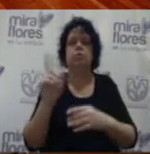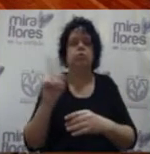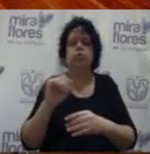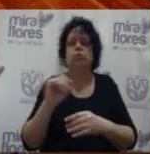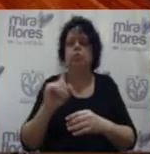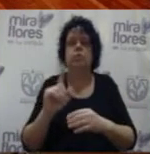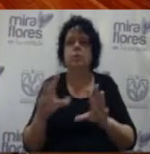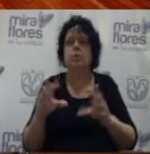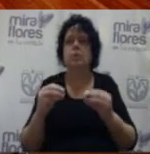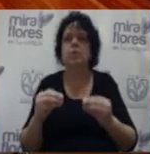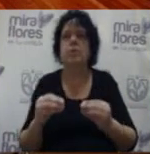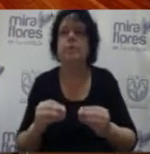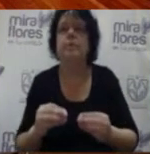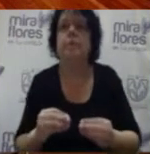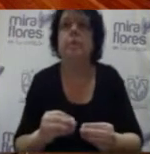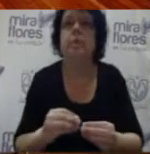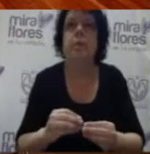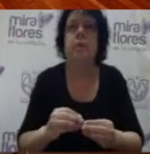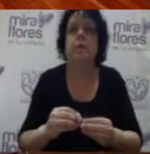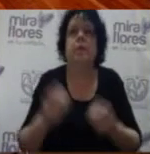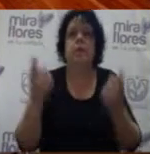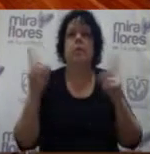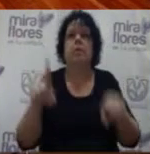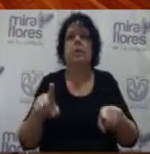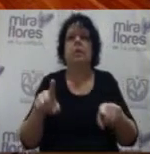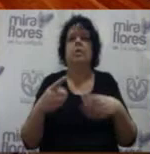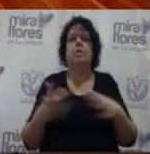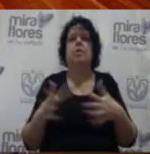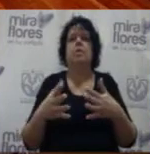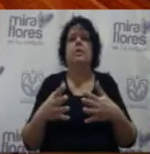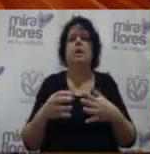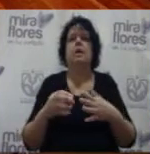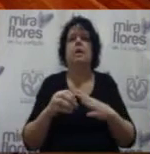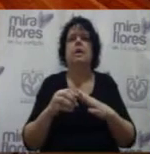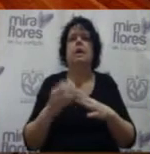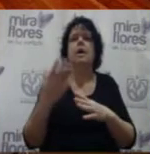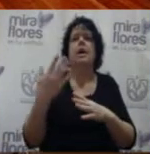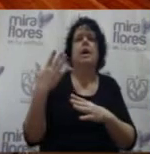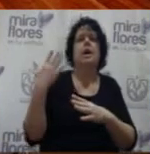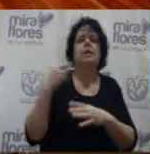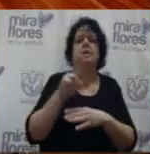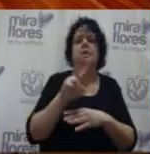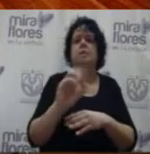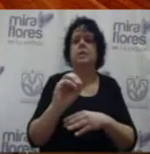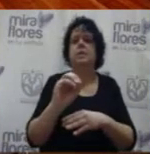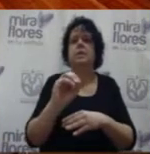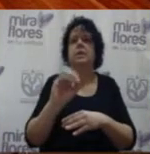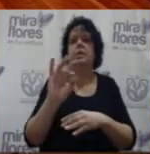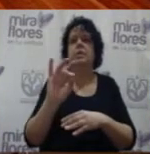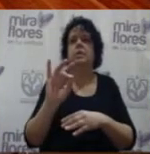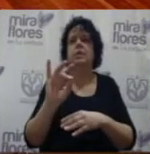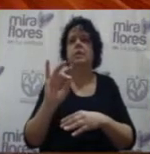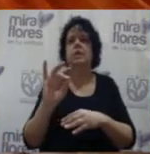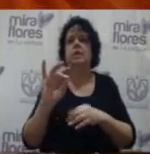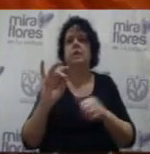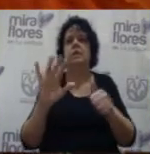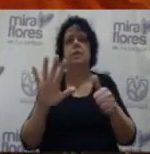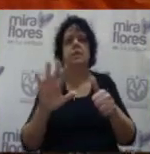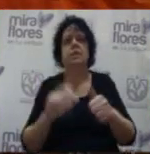consideraciones expuestas en el presente acuerdo y de conformidad con lo previsto en la ordenanza número 2086. Al